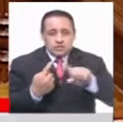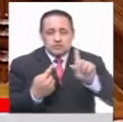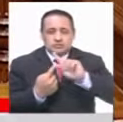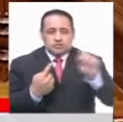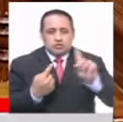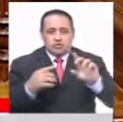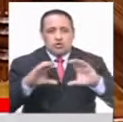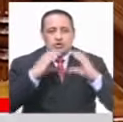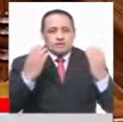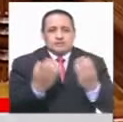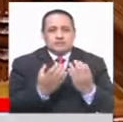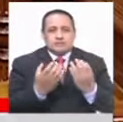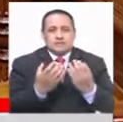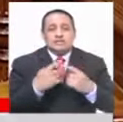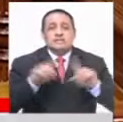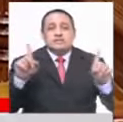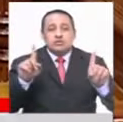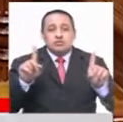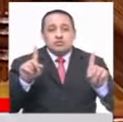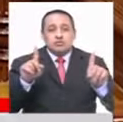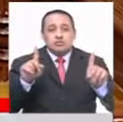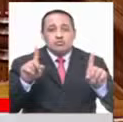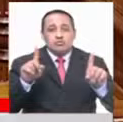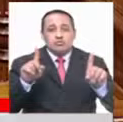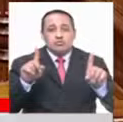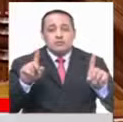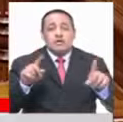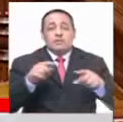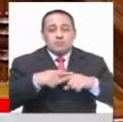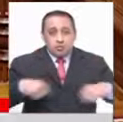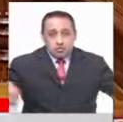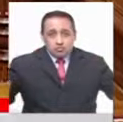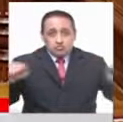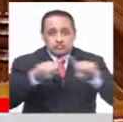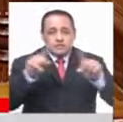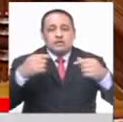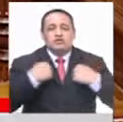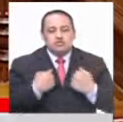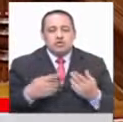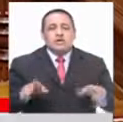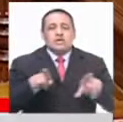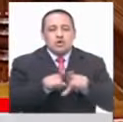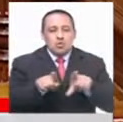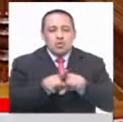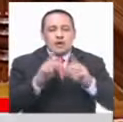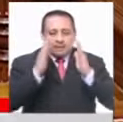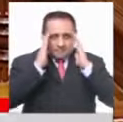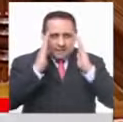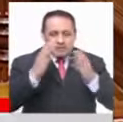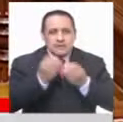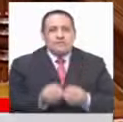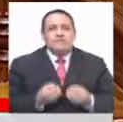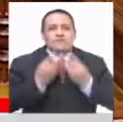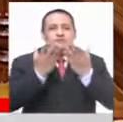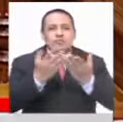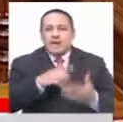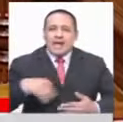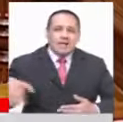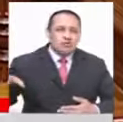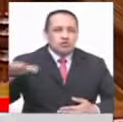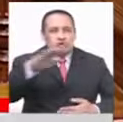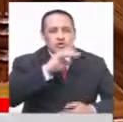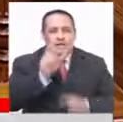señores congresistas, sino que por su intermedio me acerco y me dirijo una vez más a mi